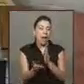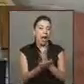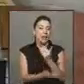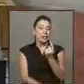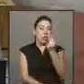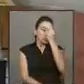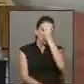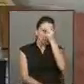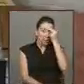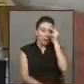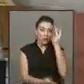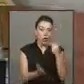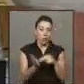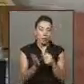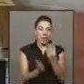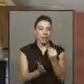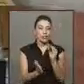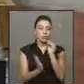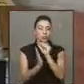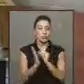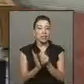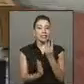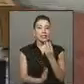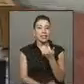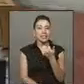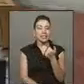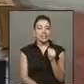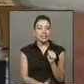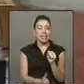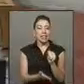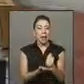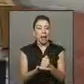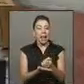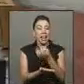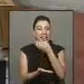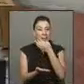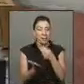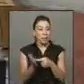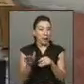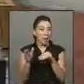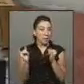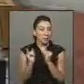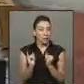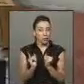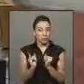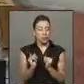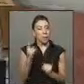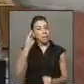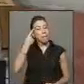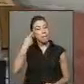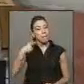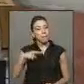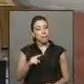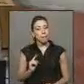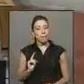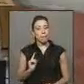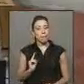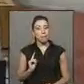el 11 de marzo del 2014, se registraron 360 medicamentos bajo esta modalidad. Sin embargo,